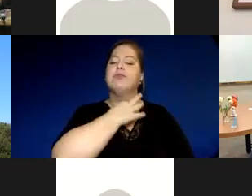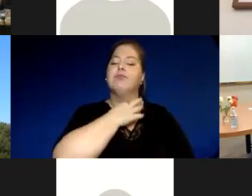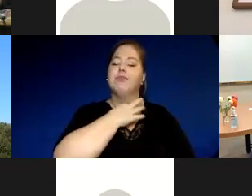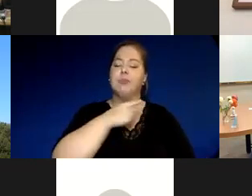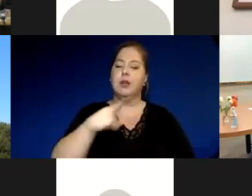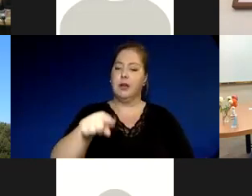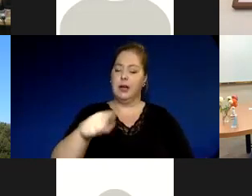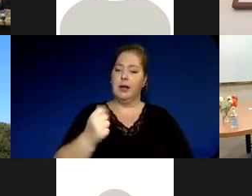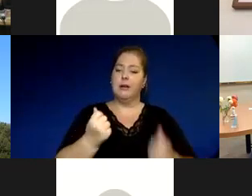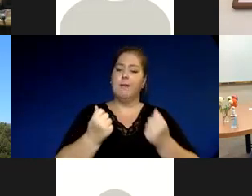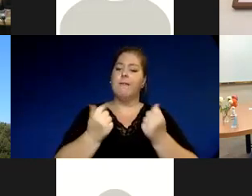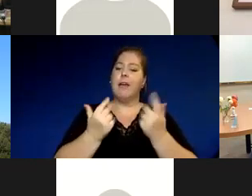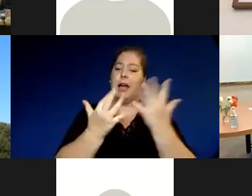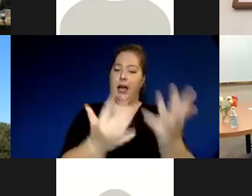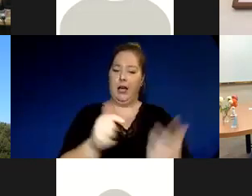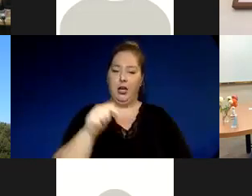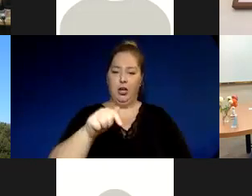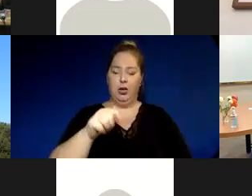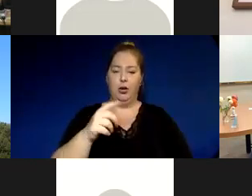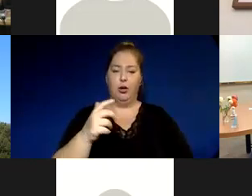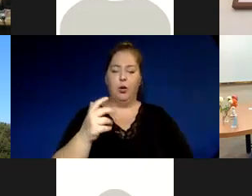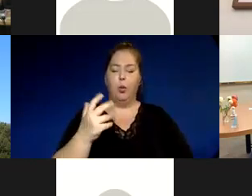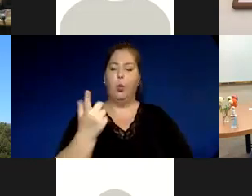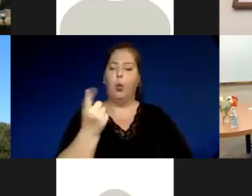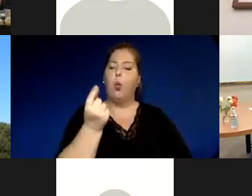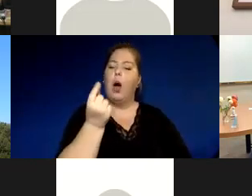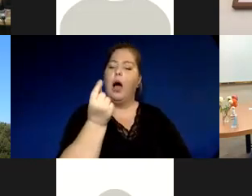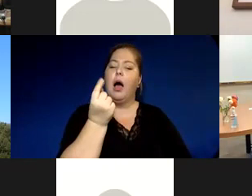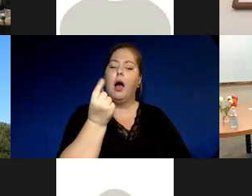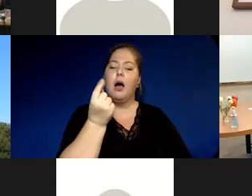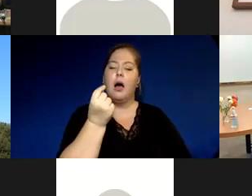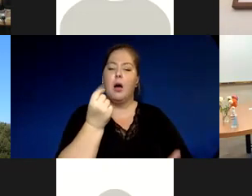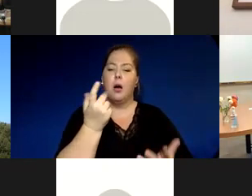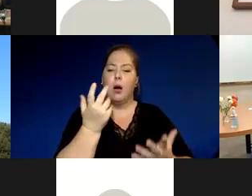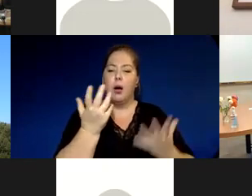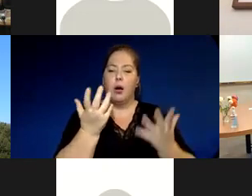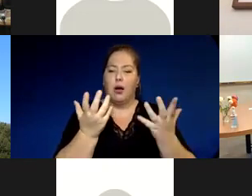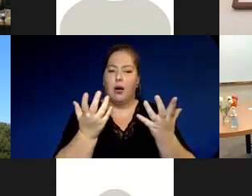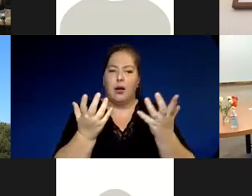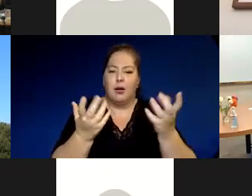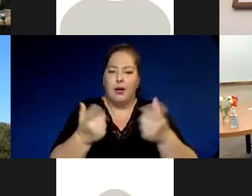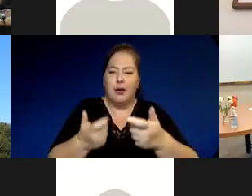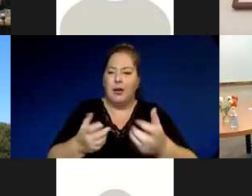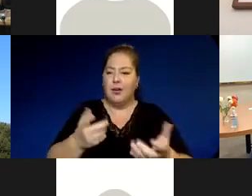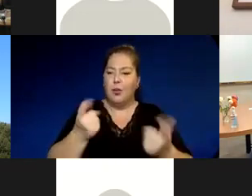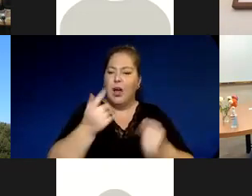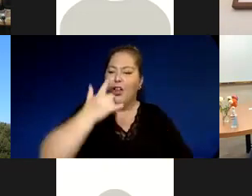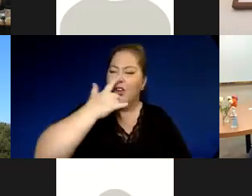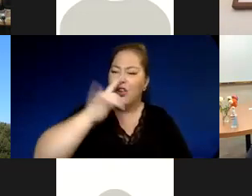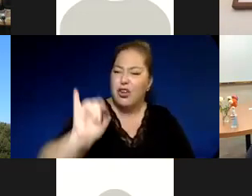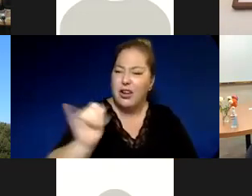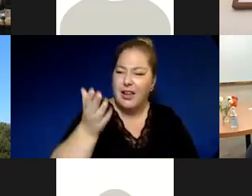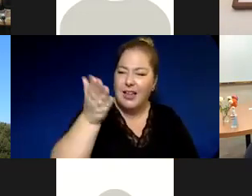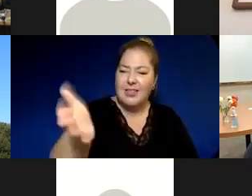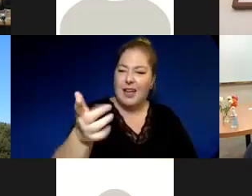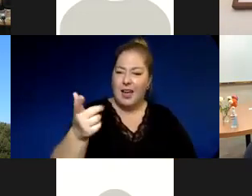un lugar urbano, pero si nos puede explicar cómo sean las cosas, cómo se están dando las